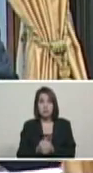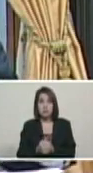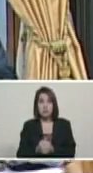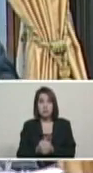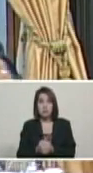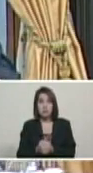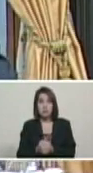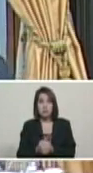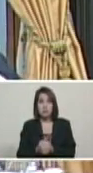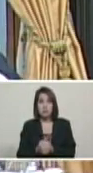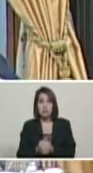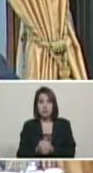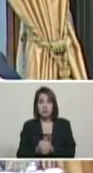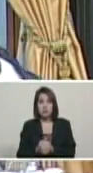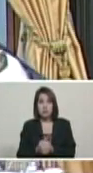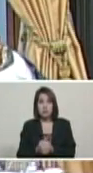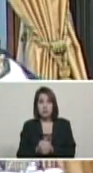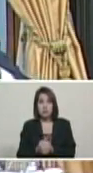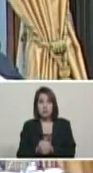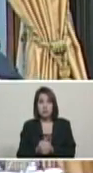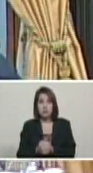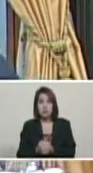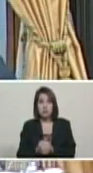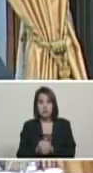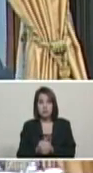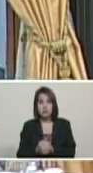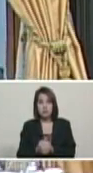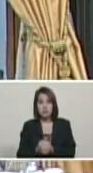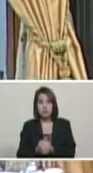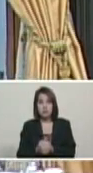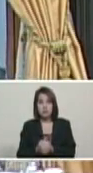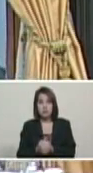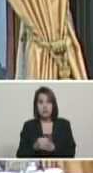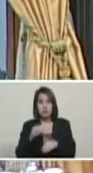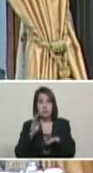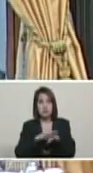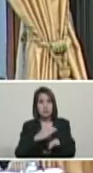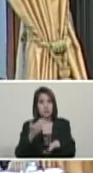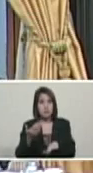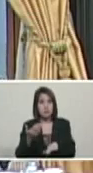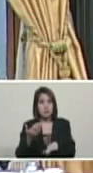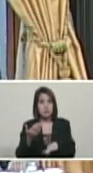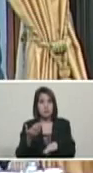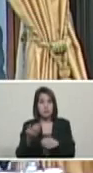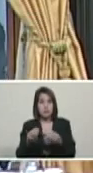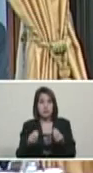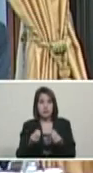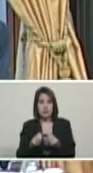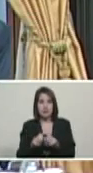Y eso debe impactar las tablas de esta manera directa y correspondiente.